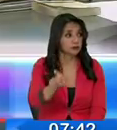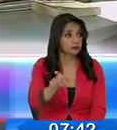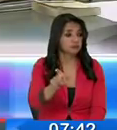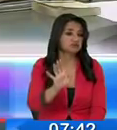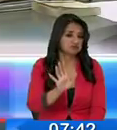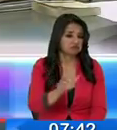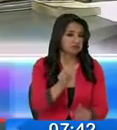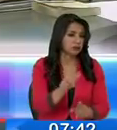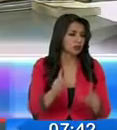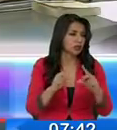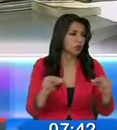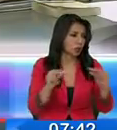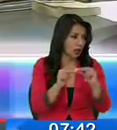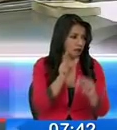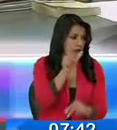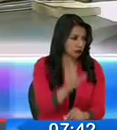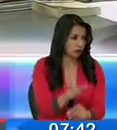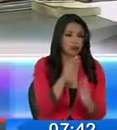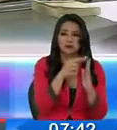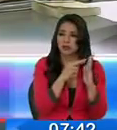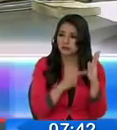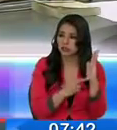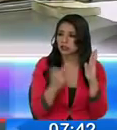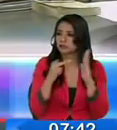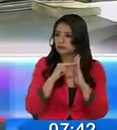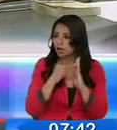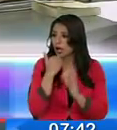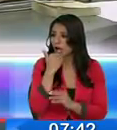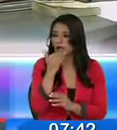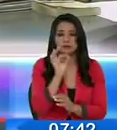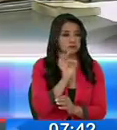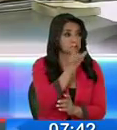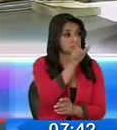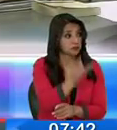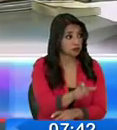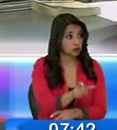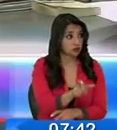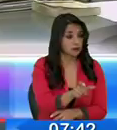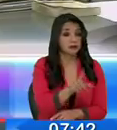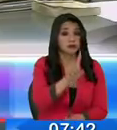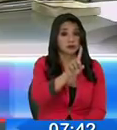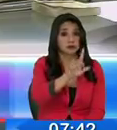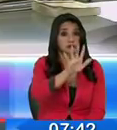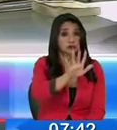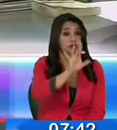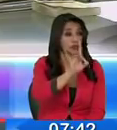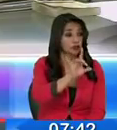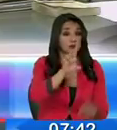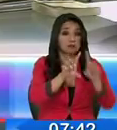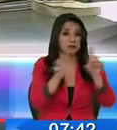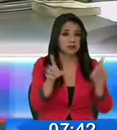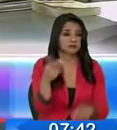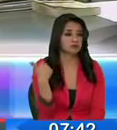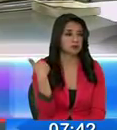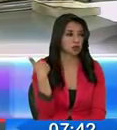naturales. Pues, ¿no tienen registros, nada? Las personas naturales, ni estas 158 empresas no